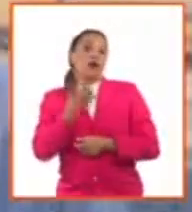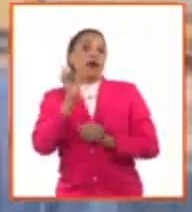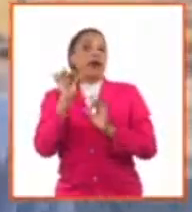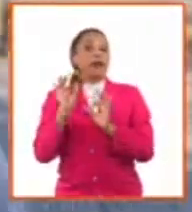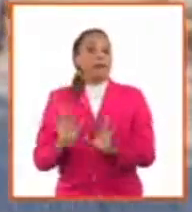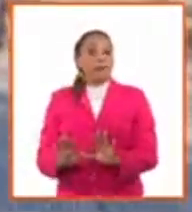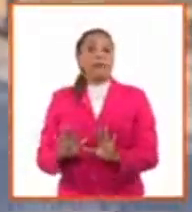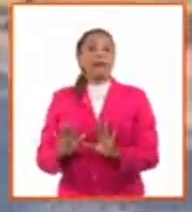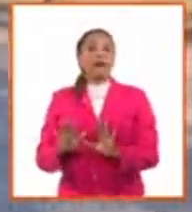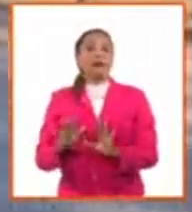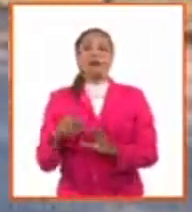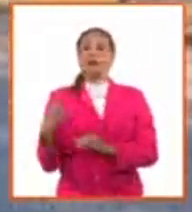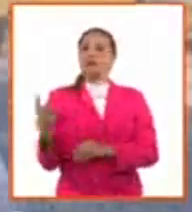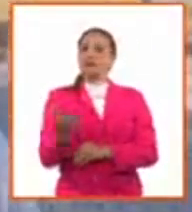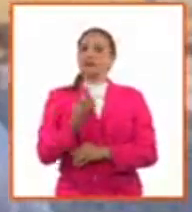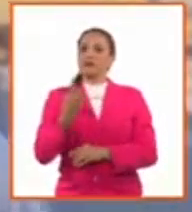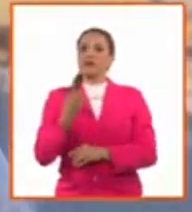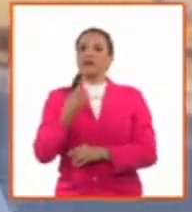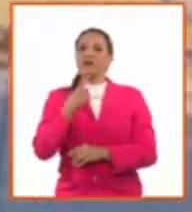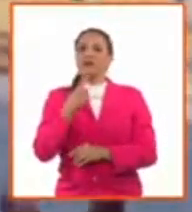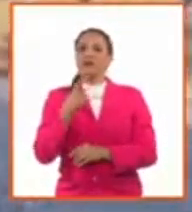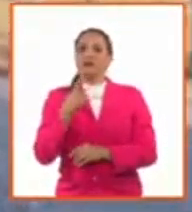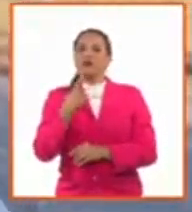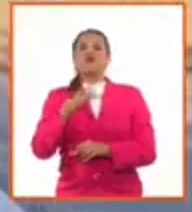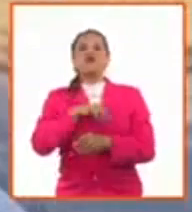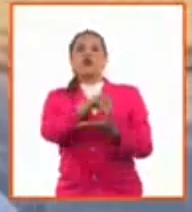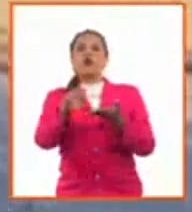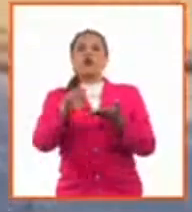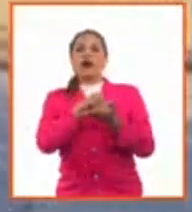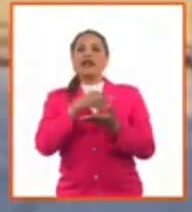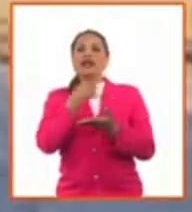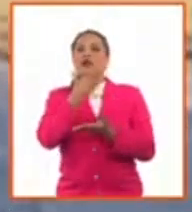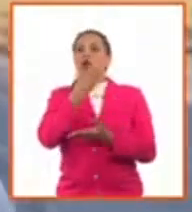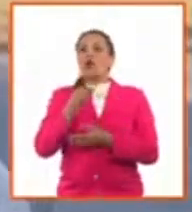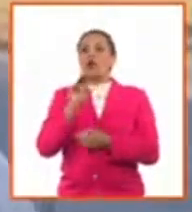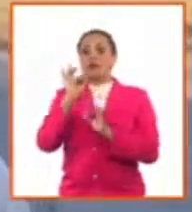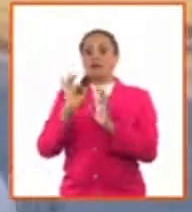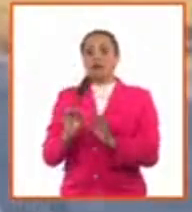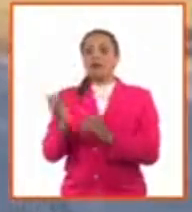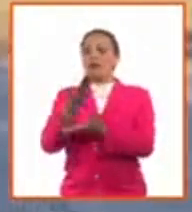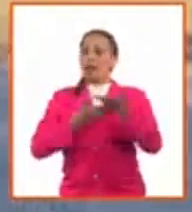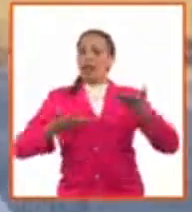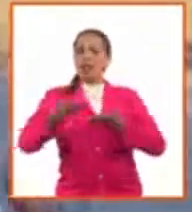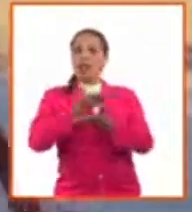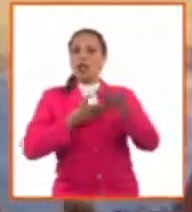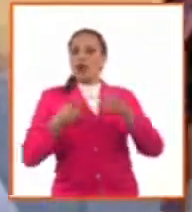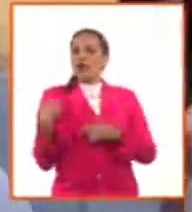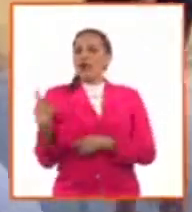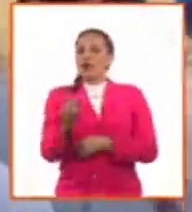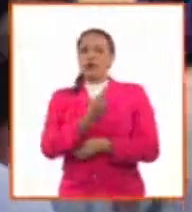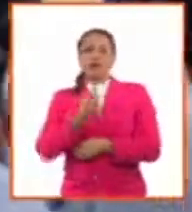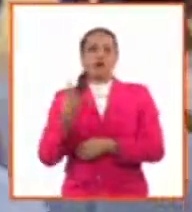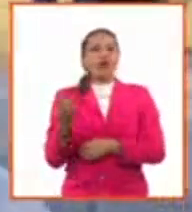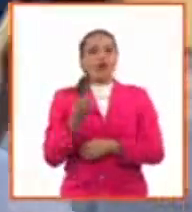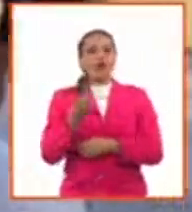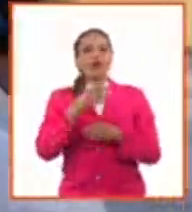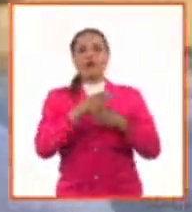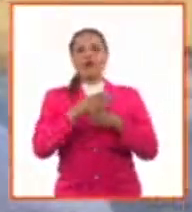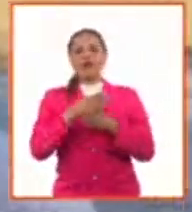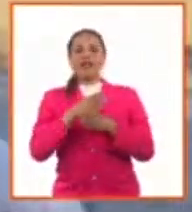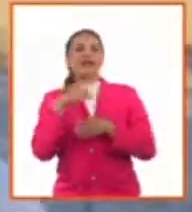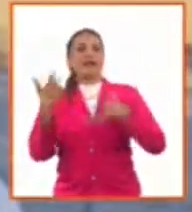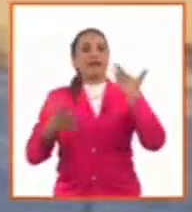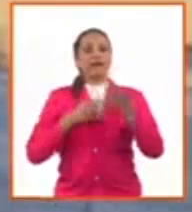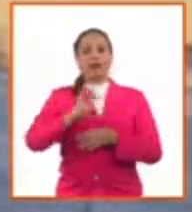espero que haya una unión ahí entre todos, que sea un espacio en el que los jóvenes podamos interactuar entre nosotros, ver